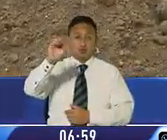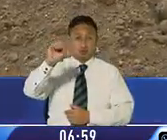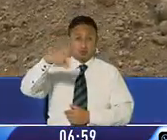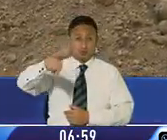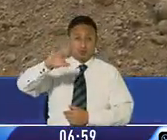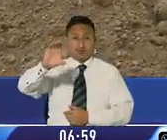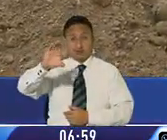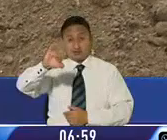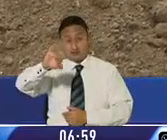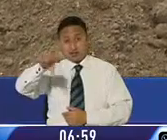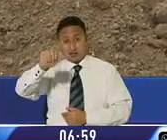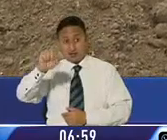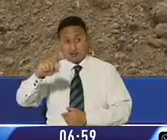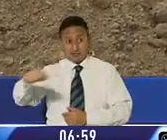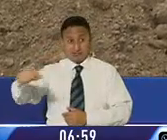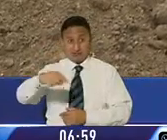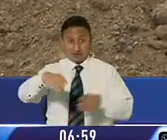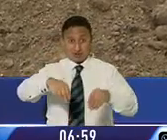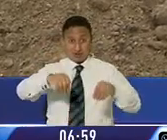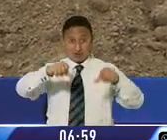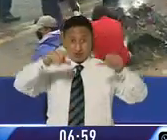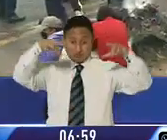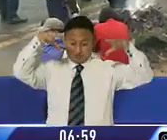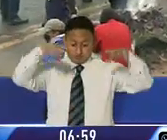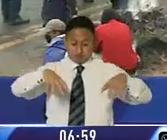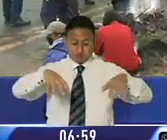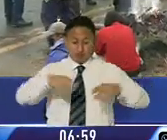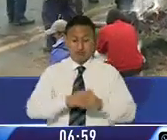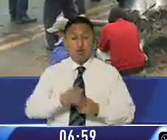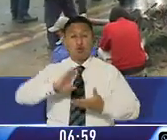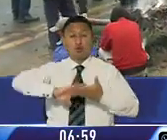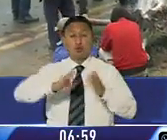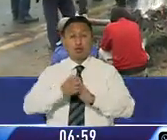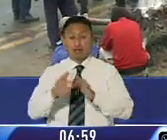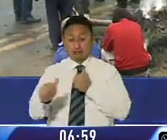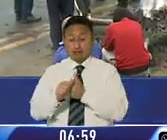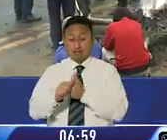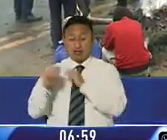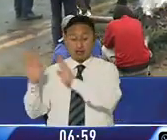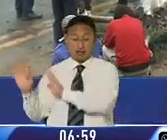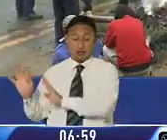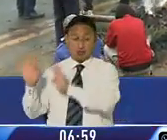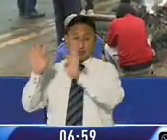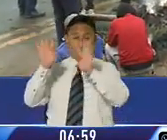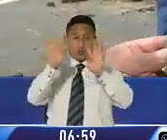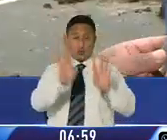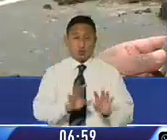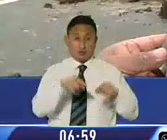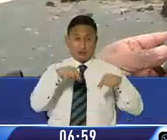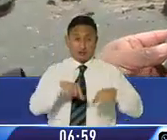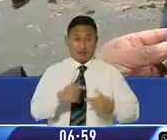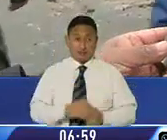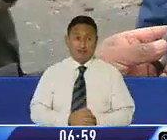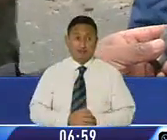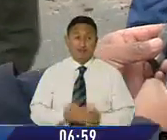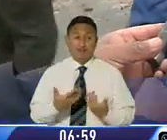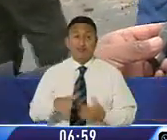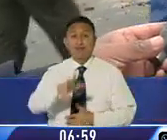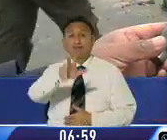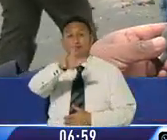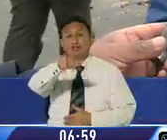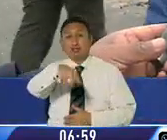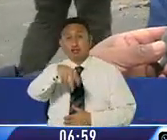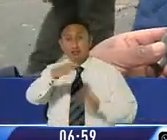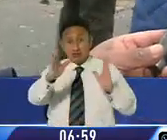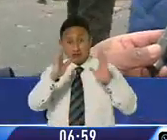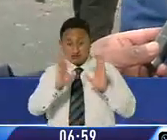la libre circulación en medio de la vía, campesinos de algunas comunidades que llegaron al llamado a la movilización. Son 3 meses que no escucho,